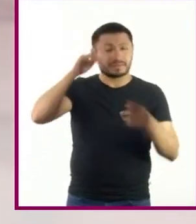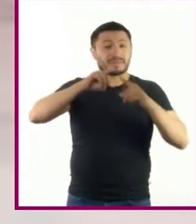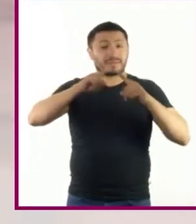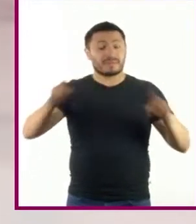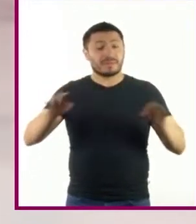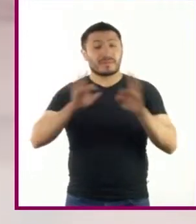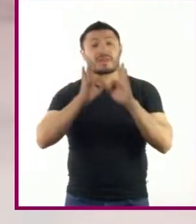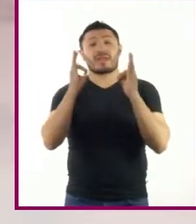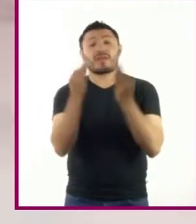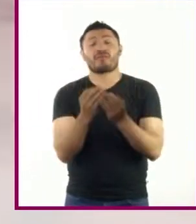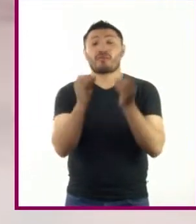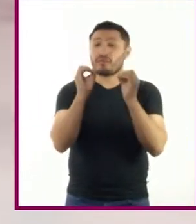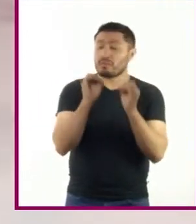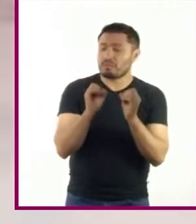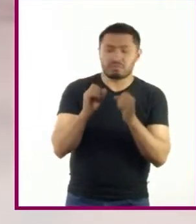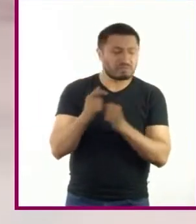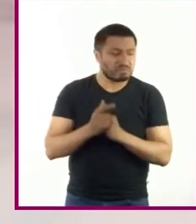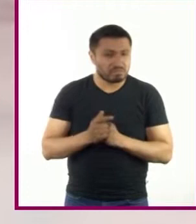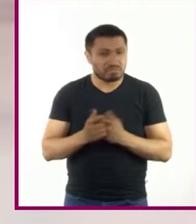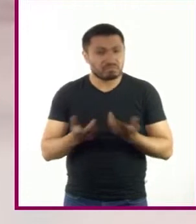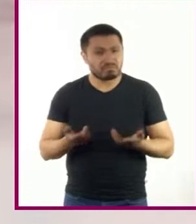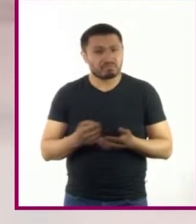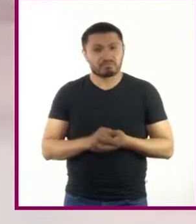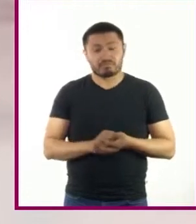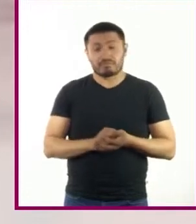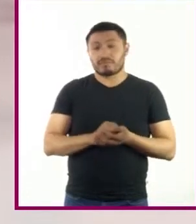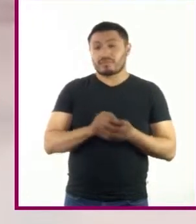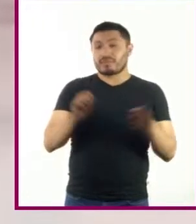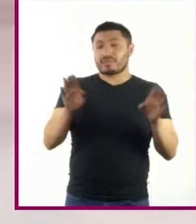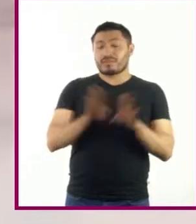método o en otros aspectos? ¿Qué te